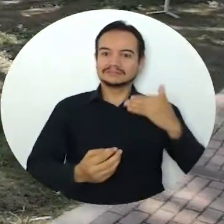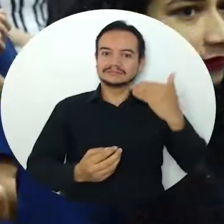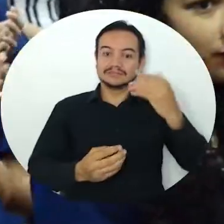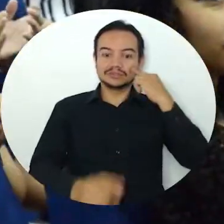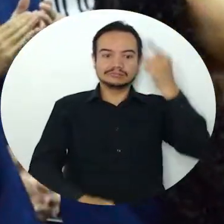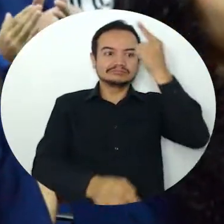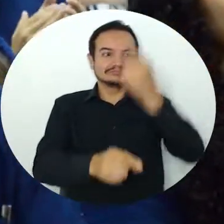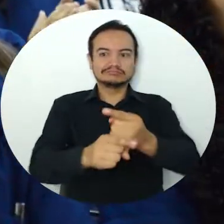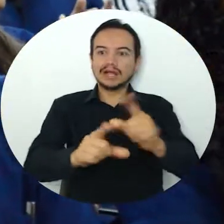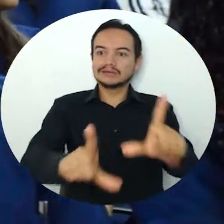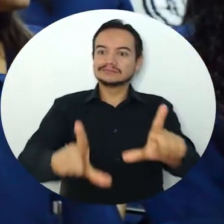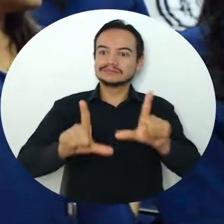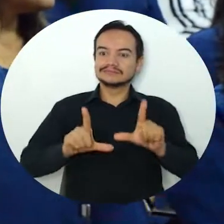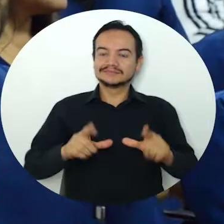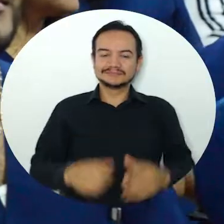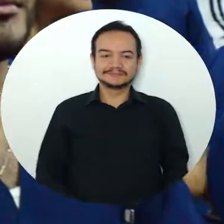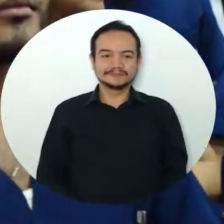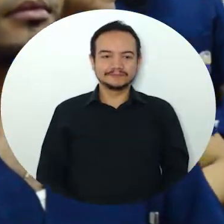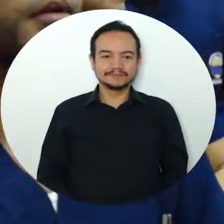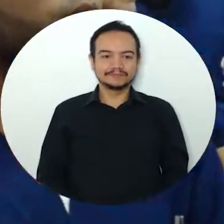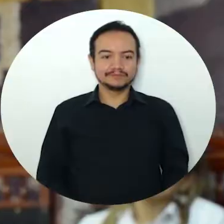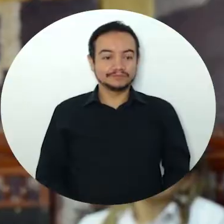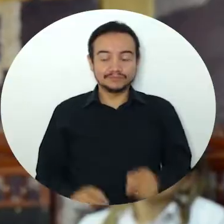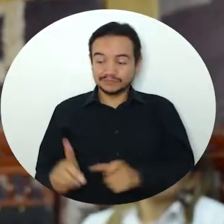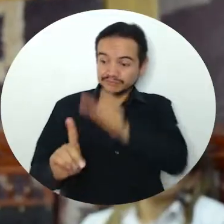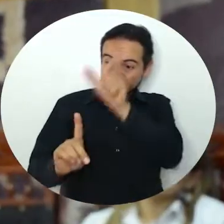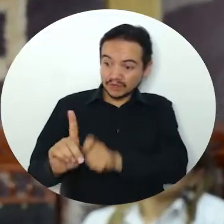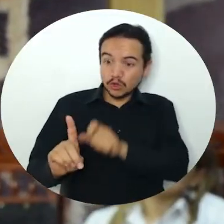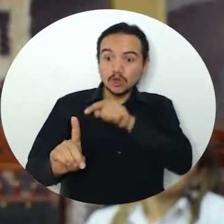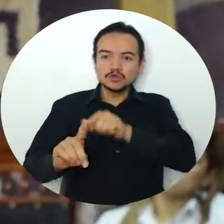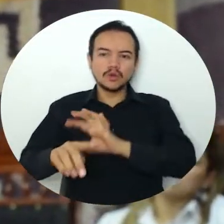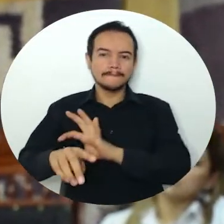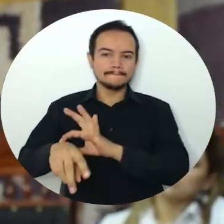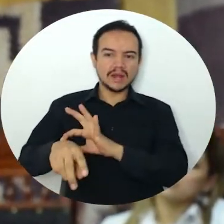final se viera estos resultados. Que formemos médicos integrales